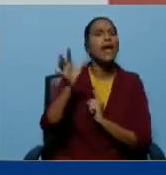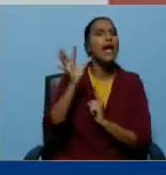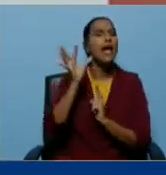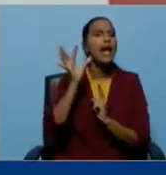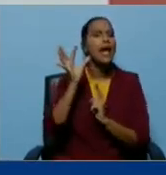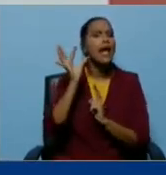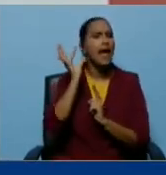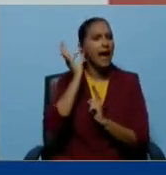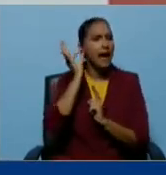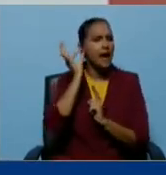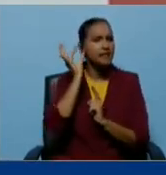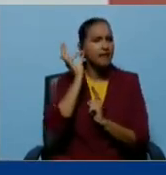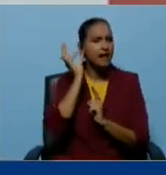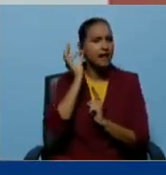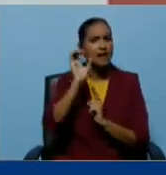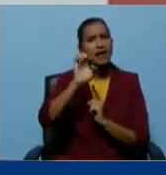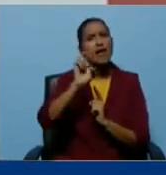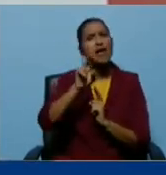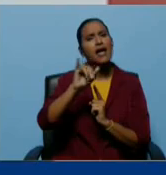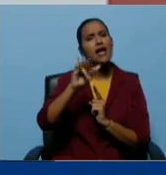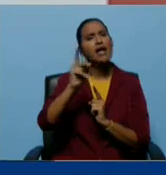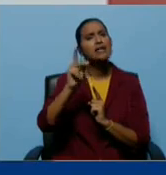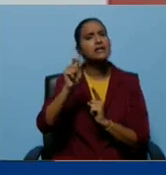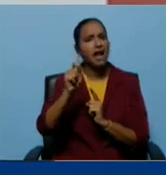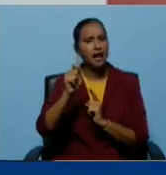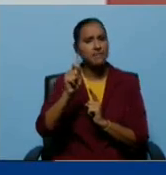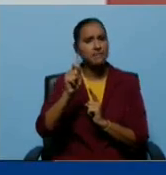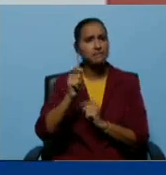de fuerza, ¿eh? ¿Es el que te gusta a ti?